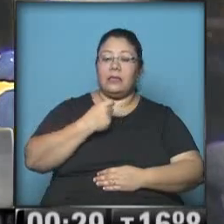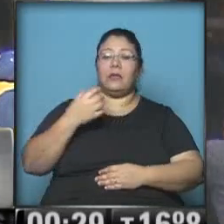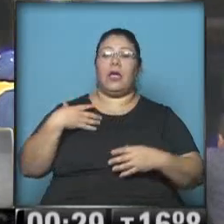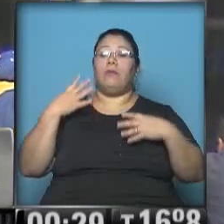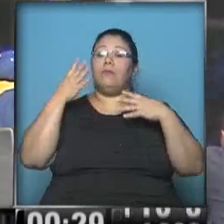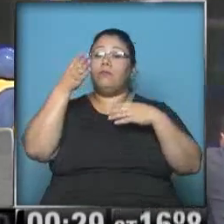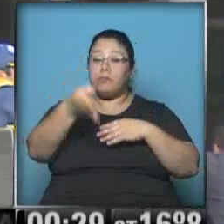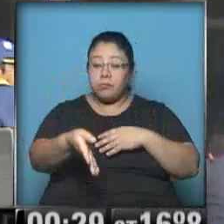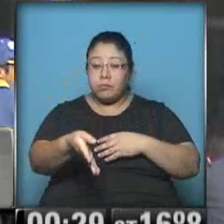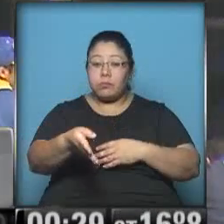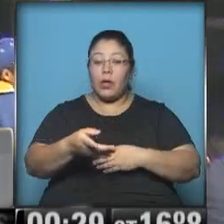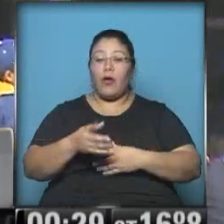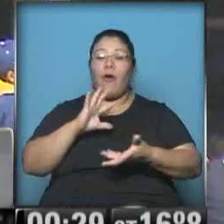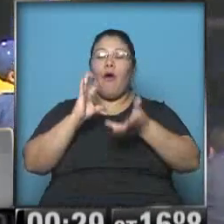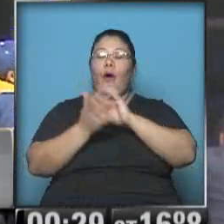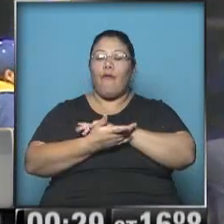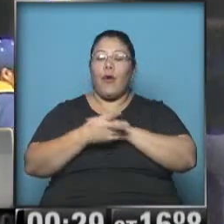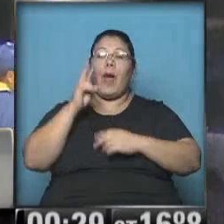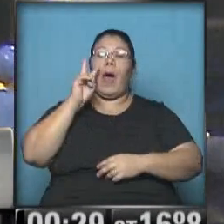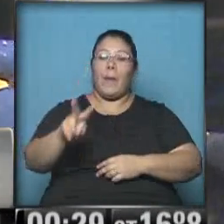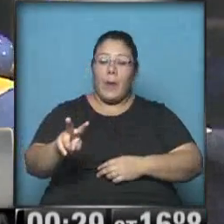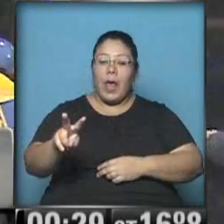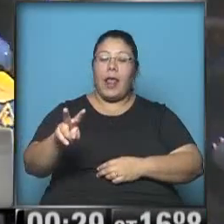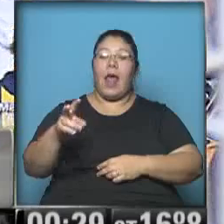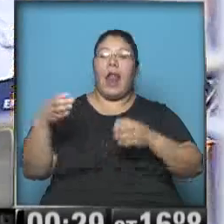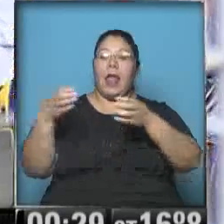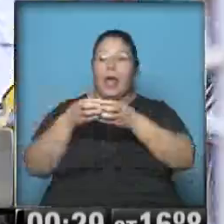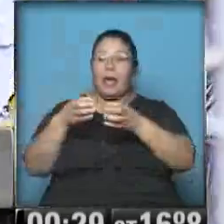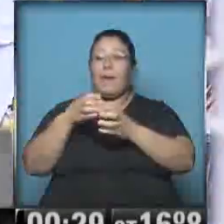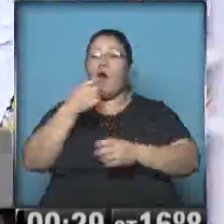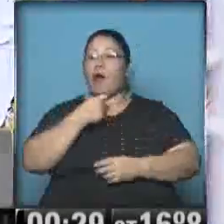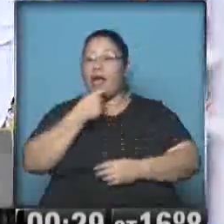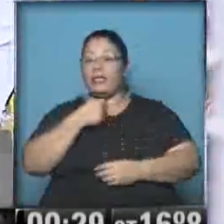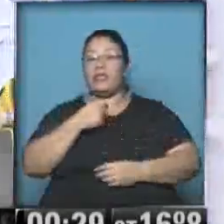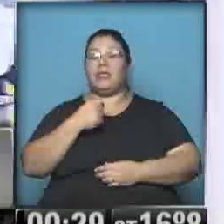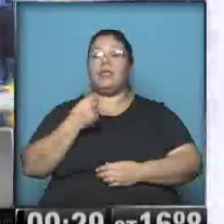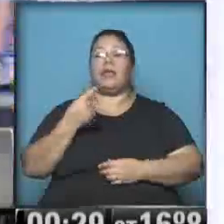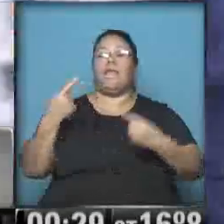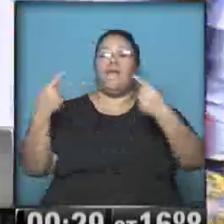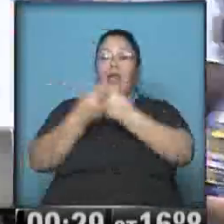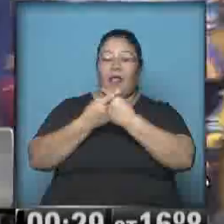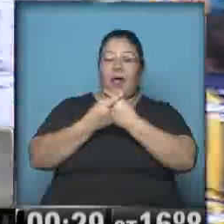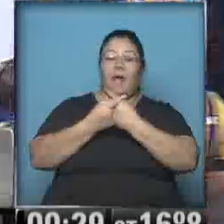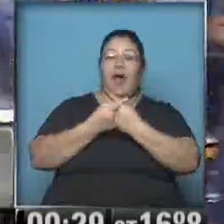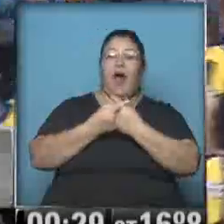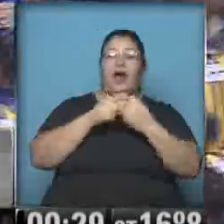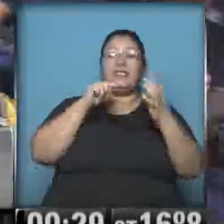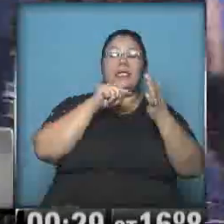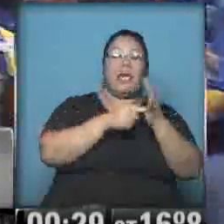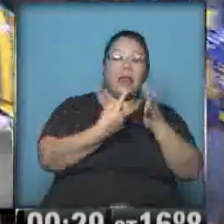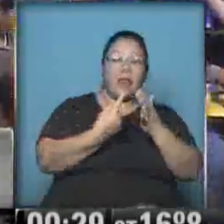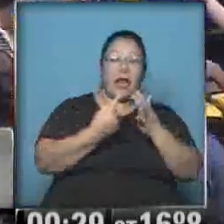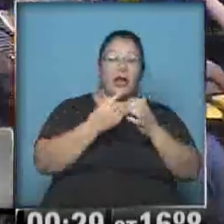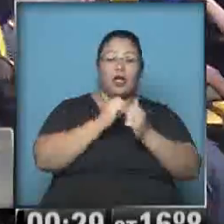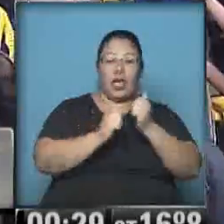por supuesto, a seguir al equipo a Rosario, donde tenían que enfrentar a Central, donde terminaron ganando y siguen como punteros